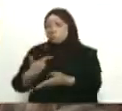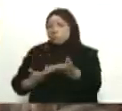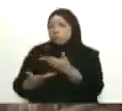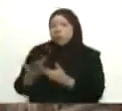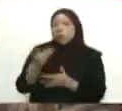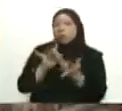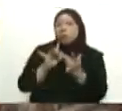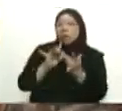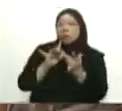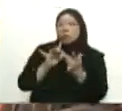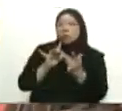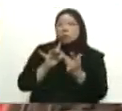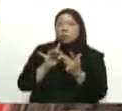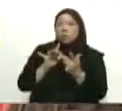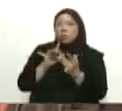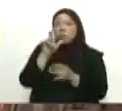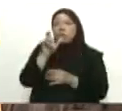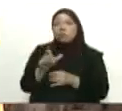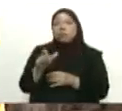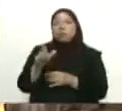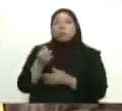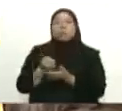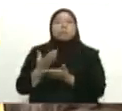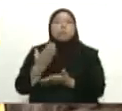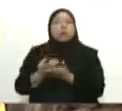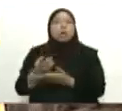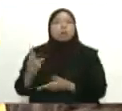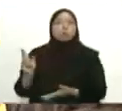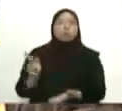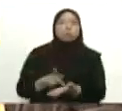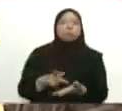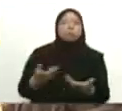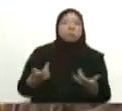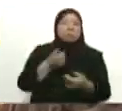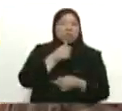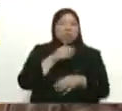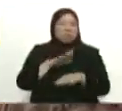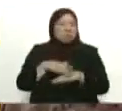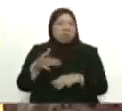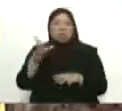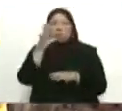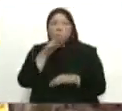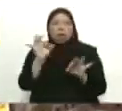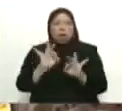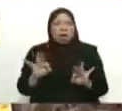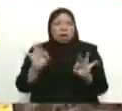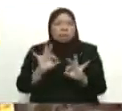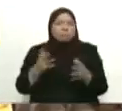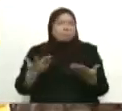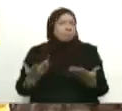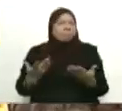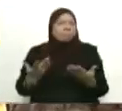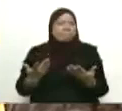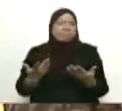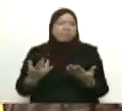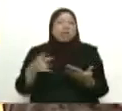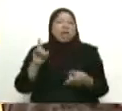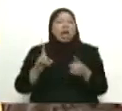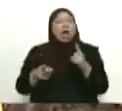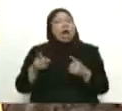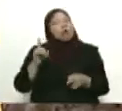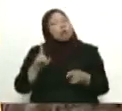no le voy a traer yo a una gente de monagas para acá quién debe estar aquí los líderes de la comunidad aquí están algunos